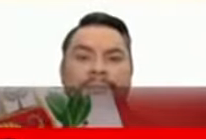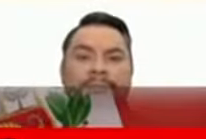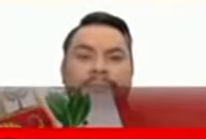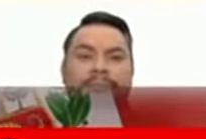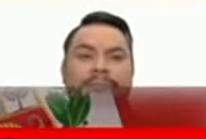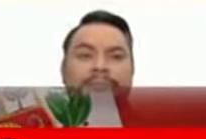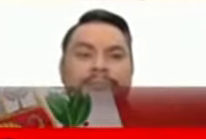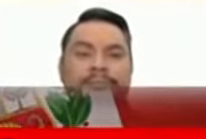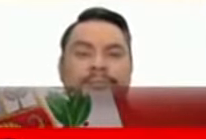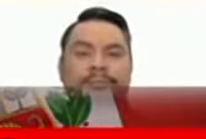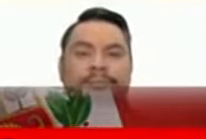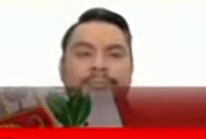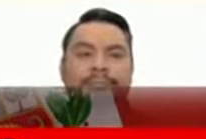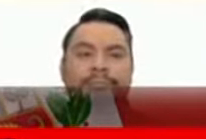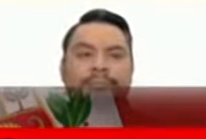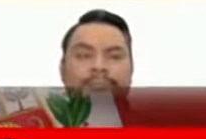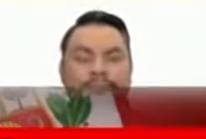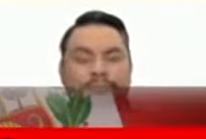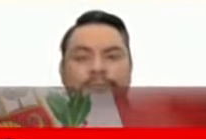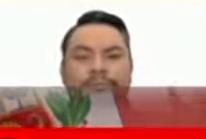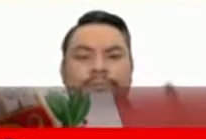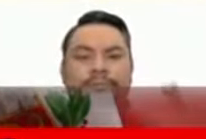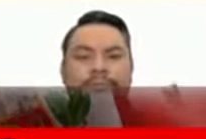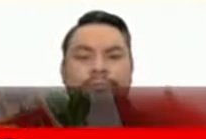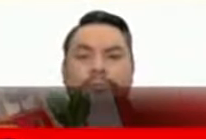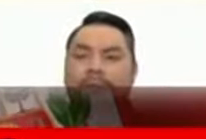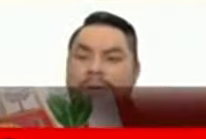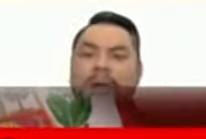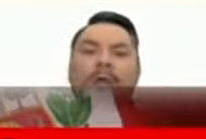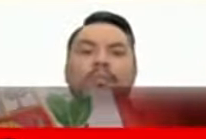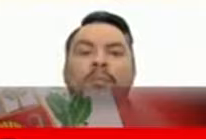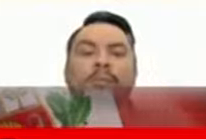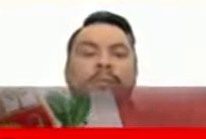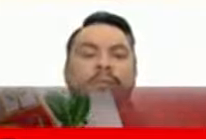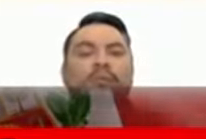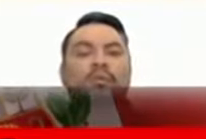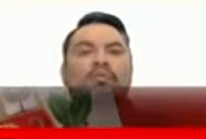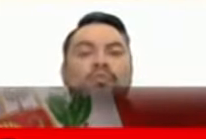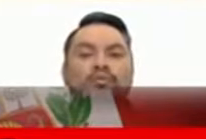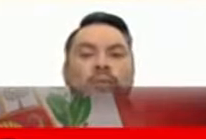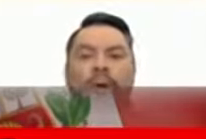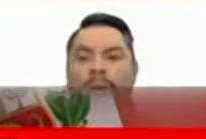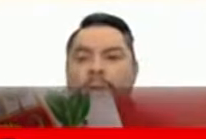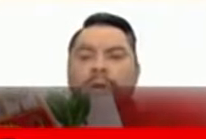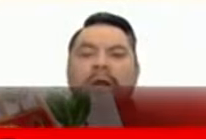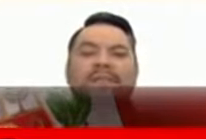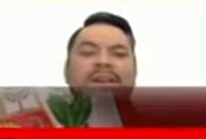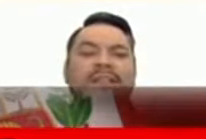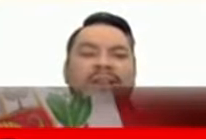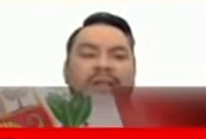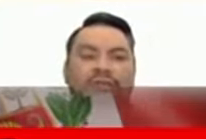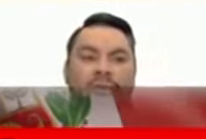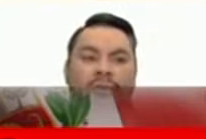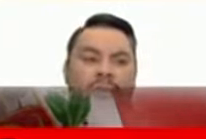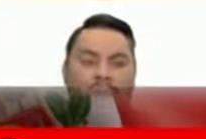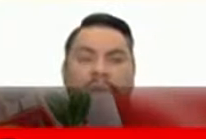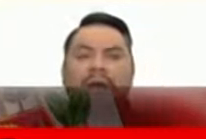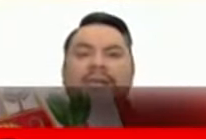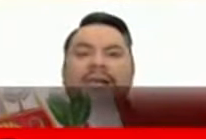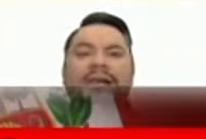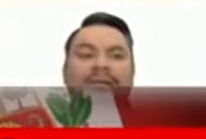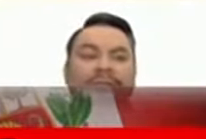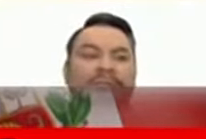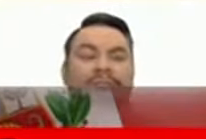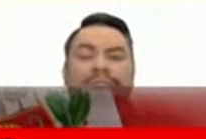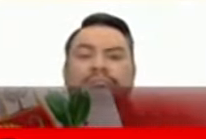Y de esta manera juramenta el nuevo Ministro de Cultura, el señor Fabricio Valencia Gibaja,